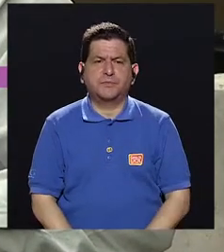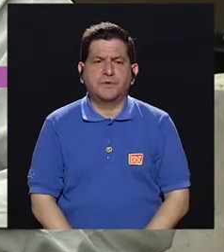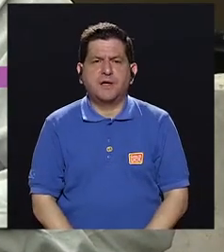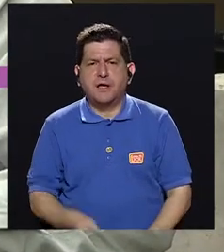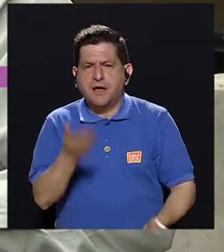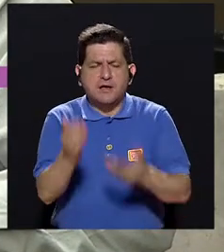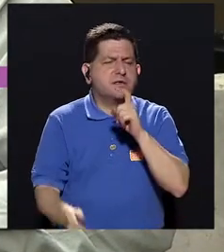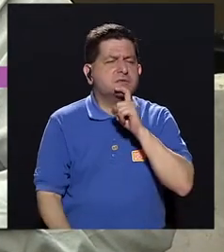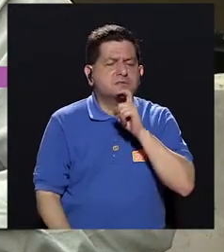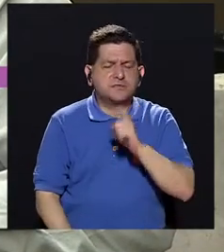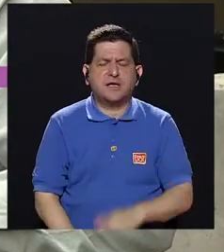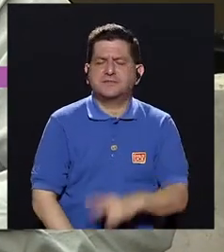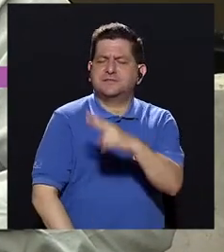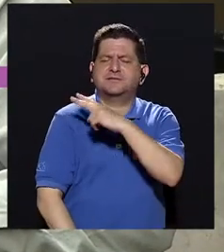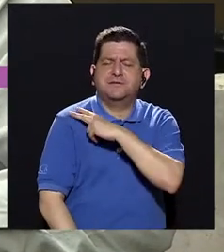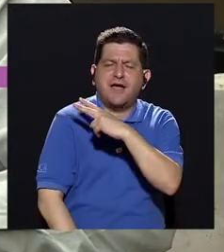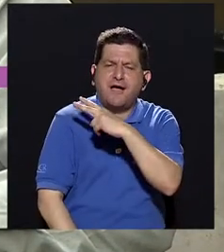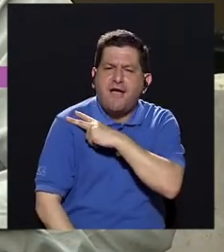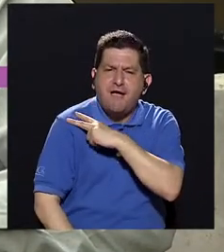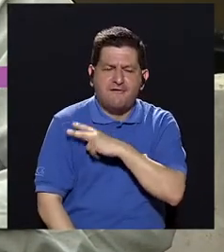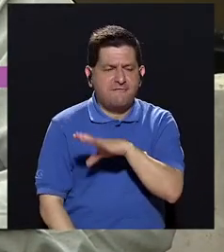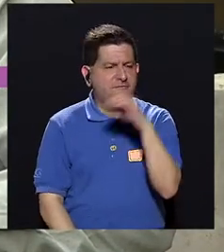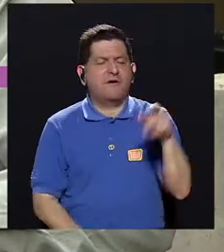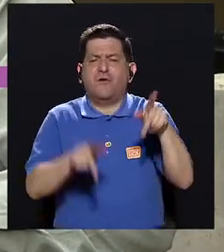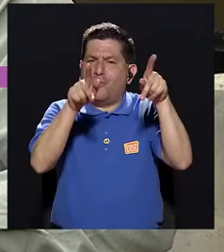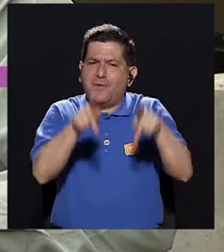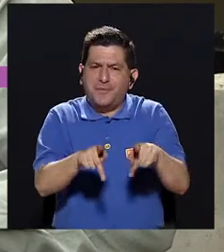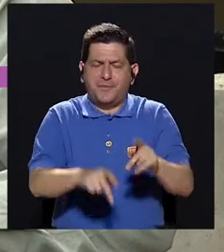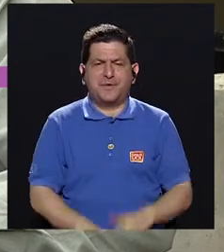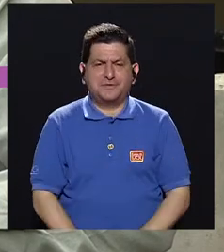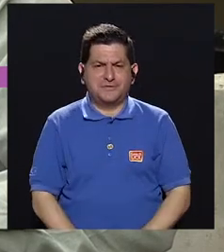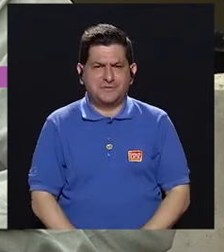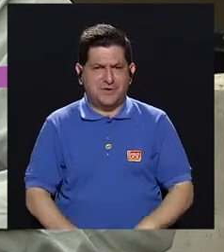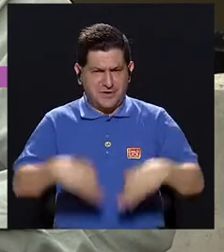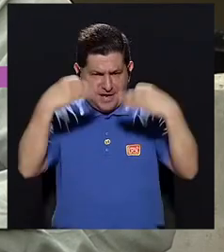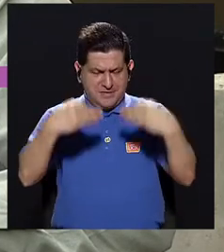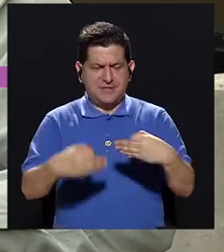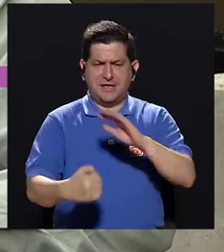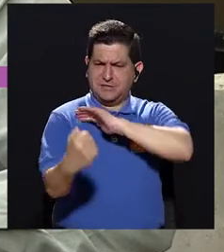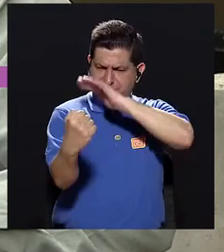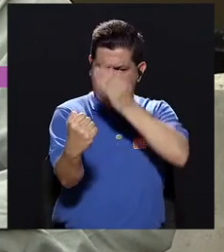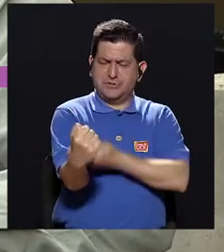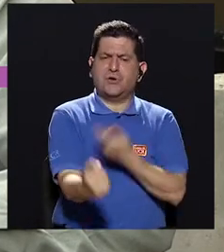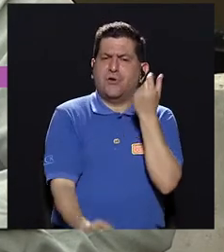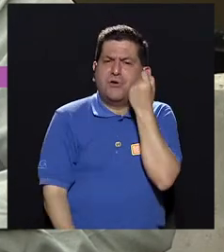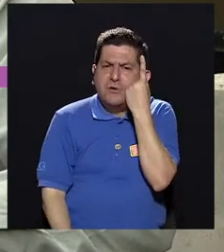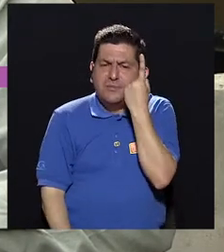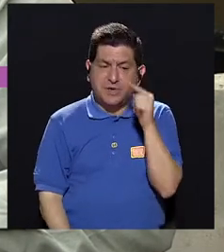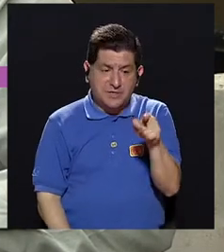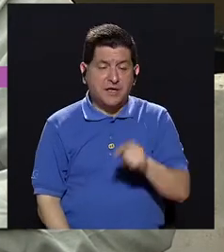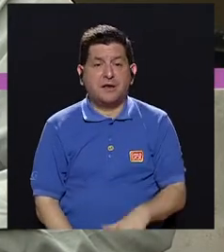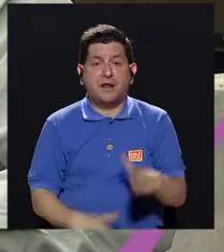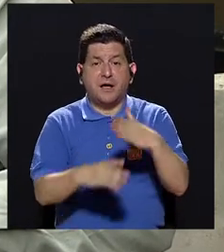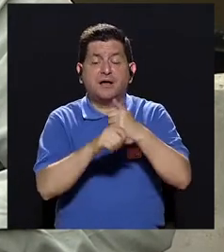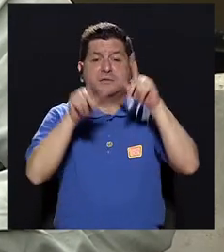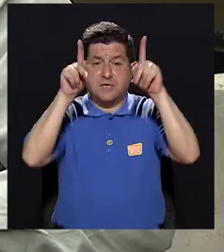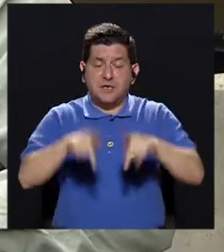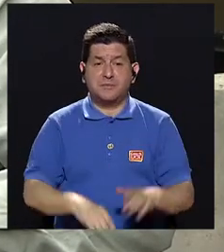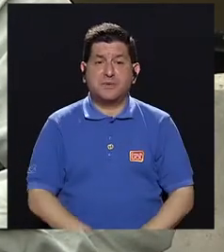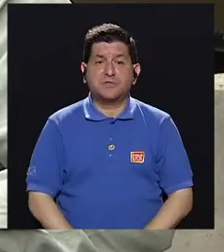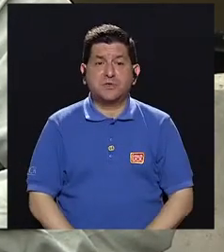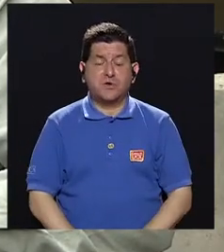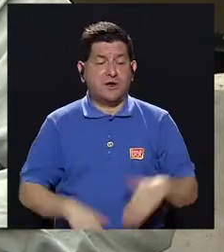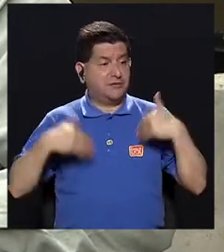veces que una jefatura o que las personas con decisión de poder entiendan que esto hace que las personas